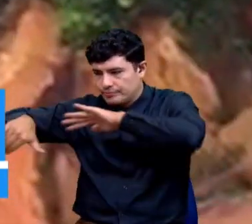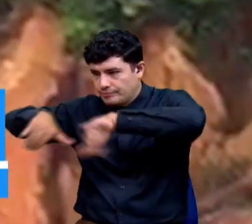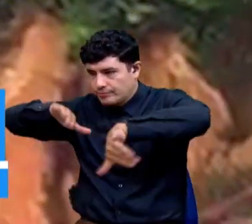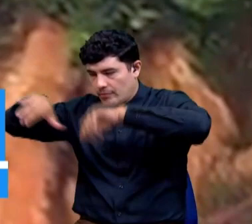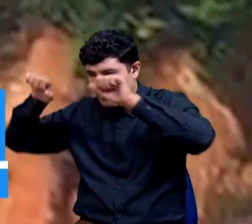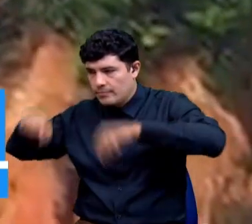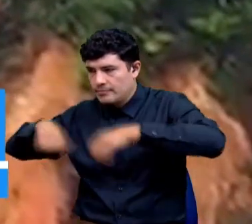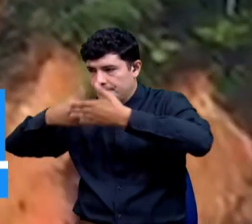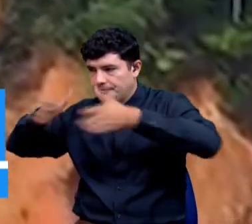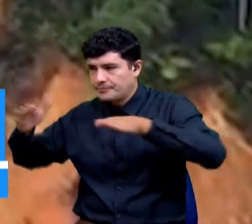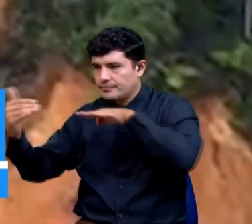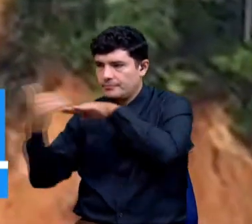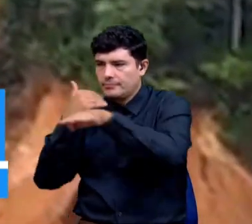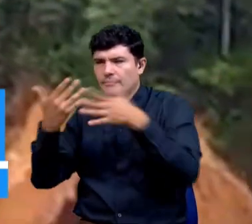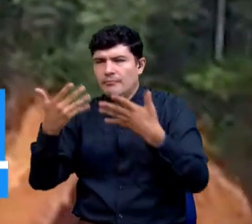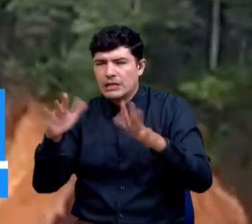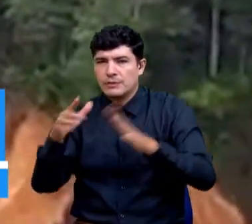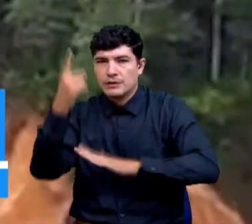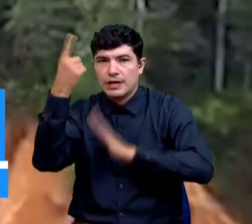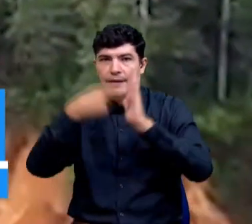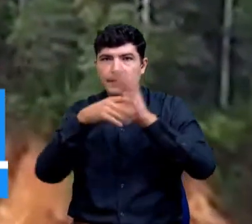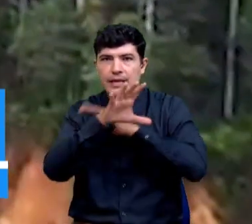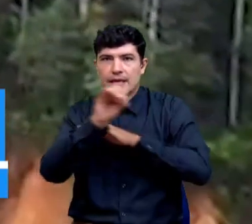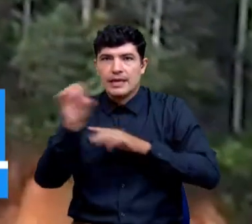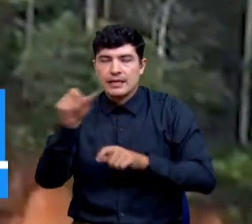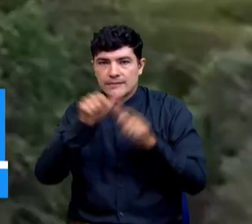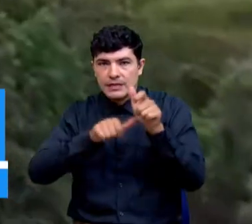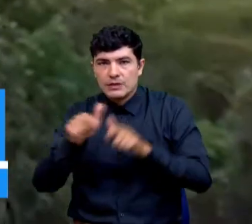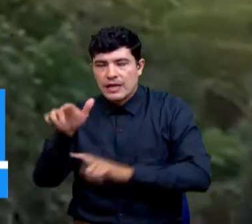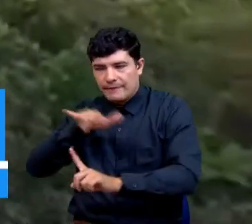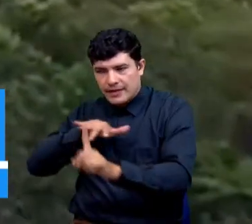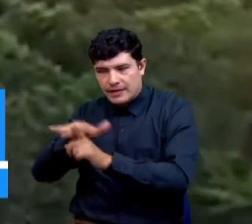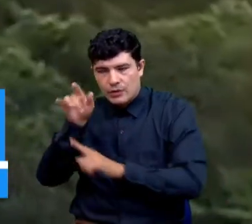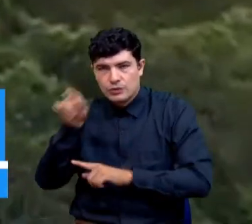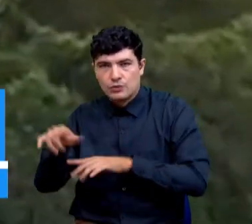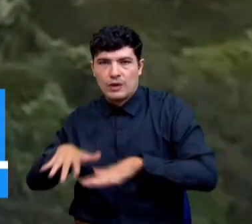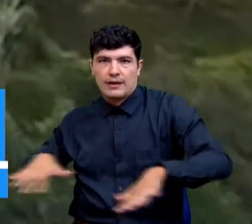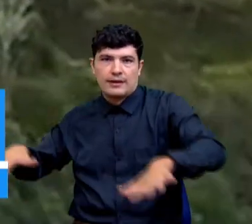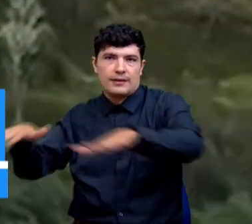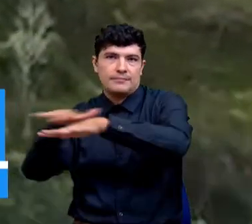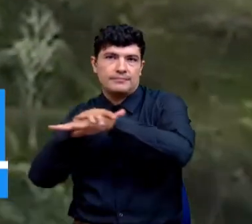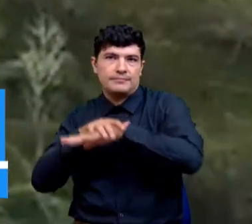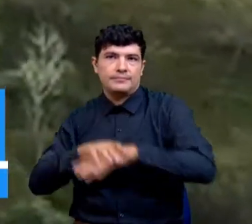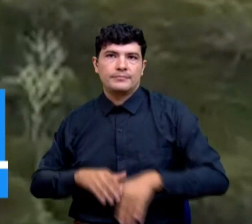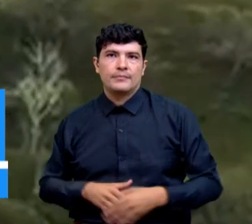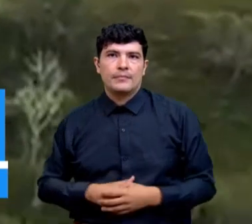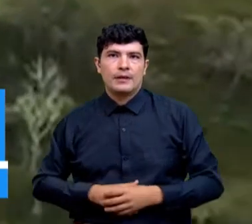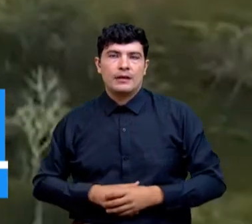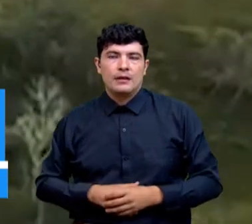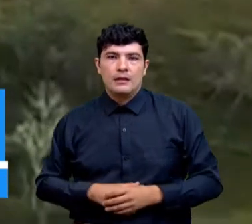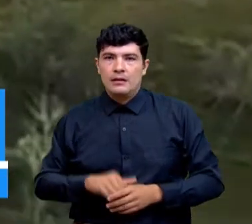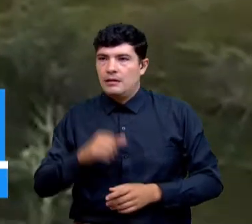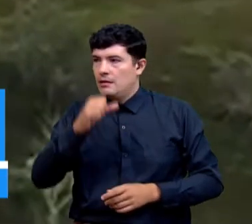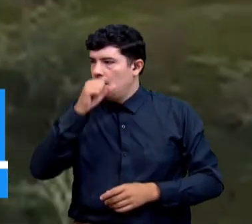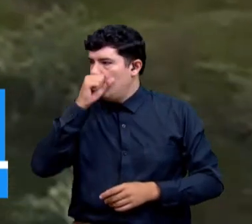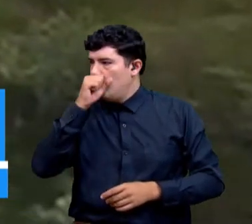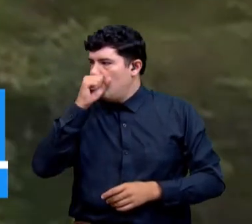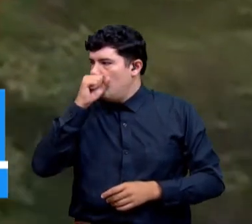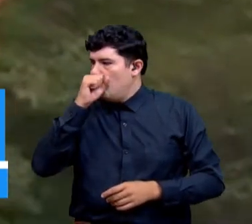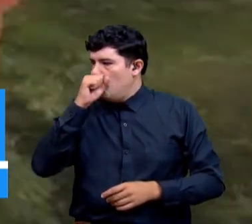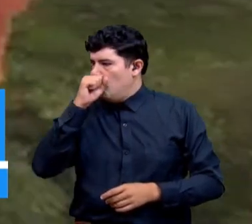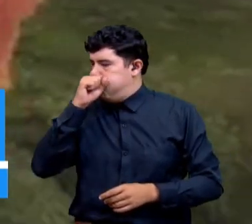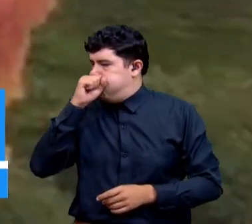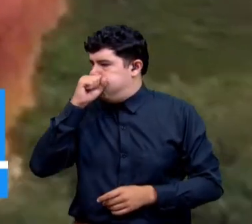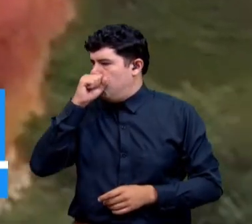de 1.500 personas que residen en la zona. Esto si se produce un deslizamiento sobre una de las quebradas del lugar.